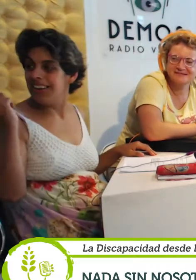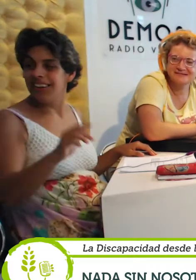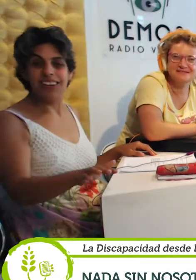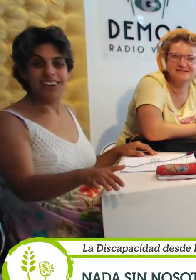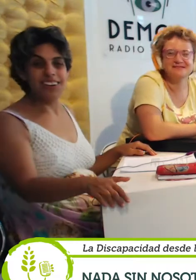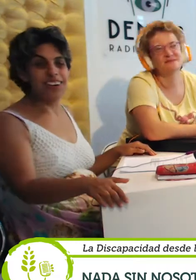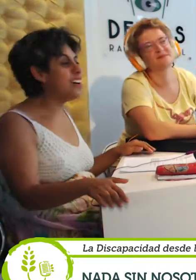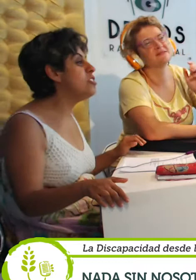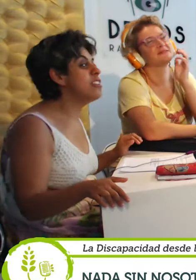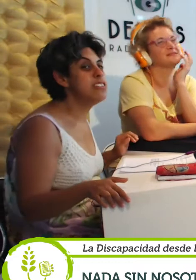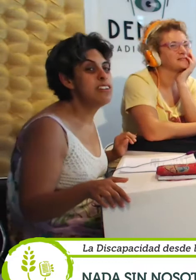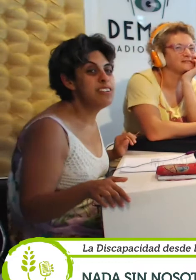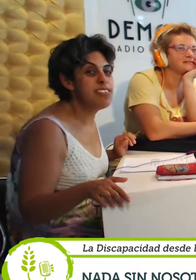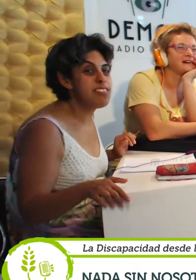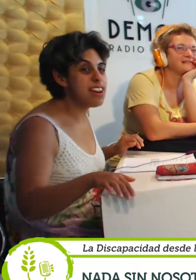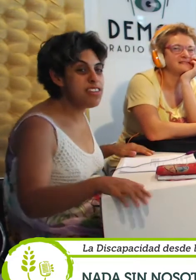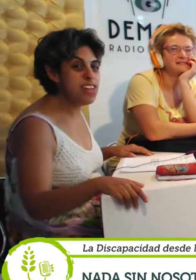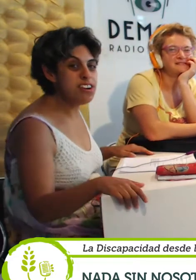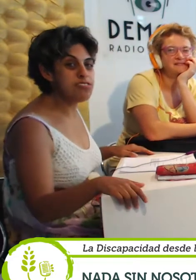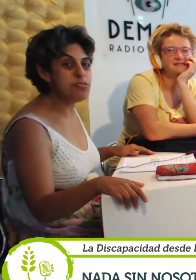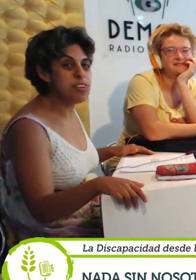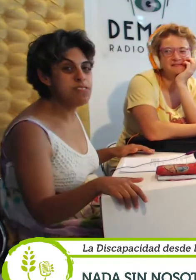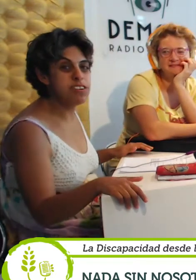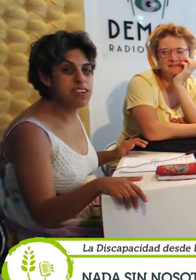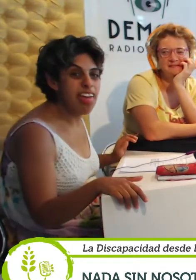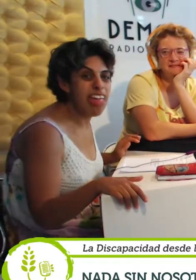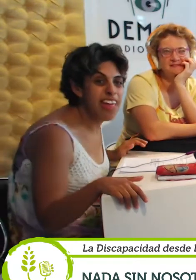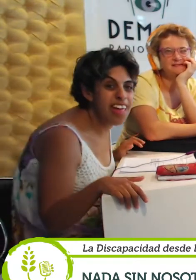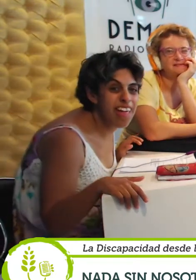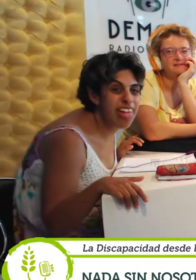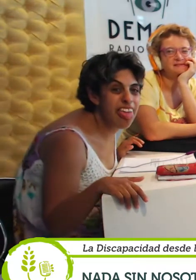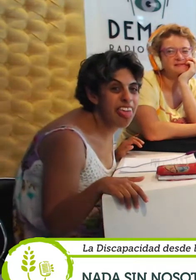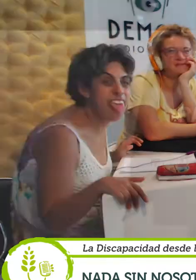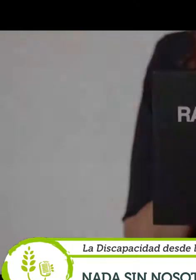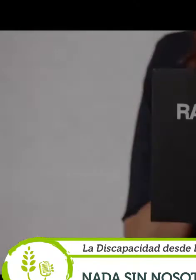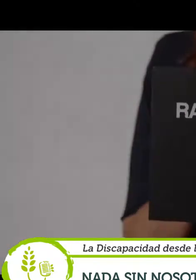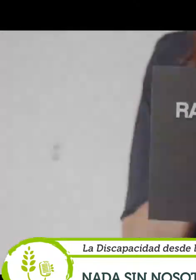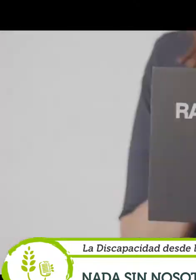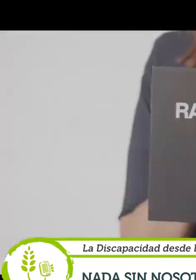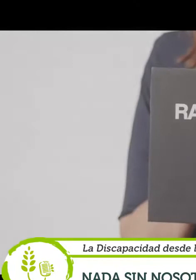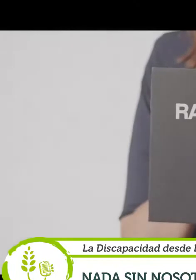ver. Escucha. Se hace la vida y la noche. El Langui, mirá, escúchalo.